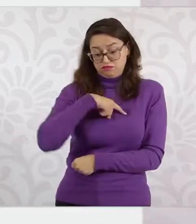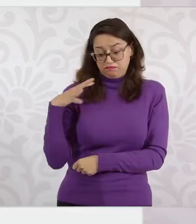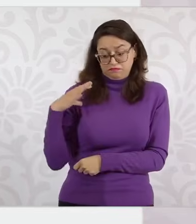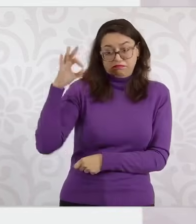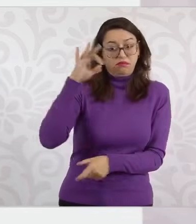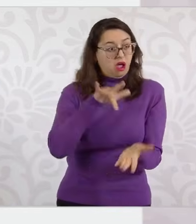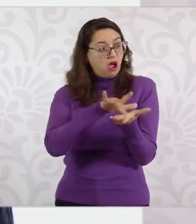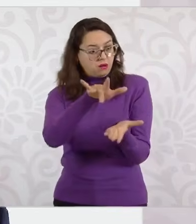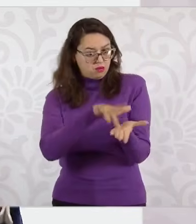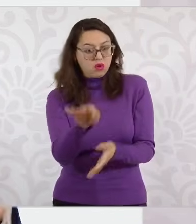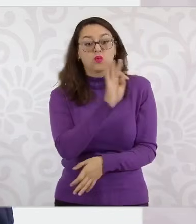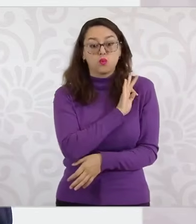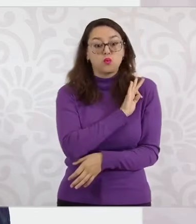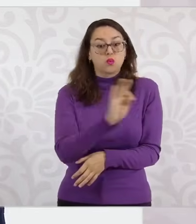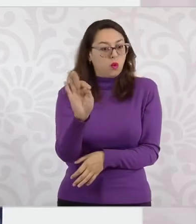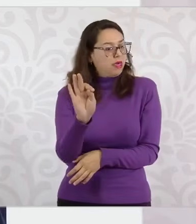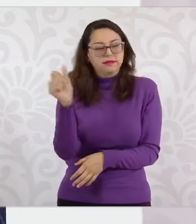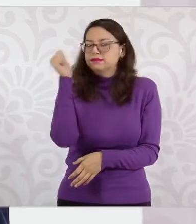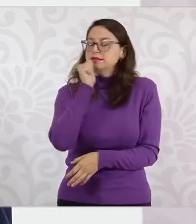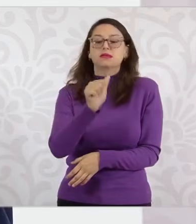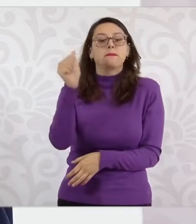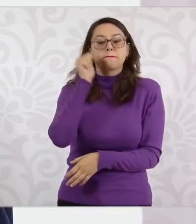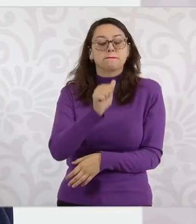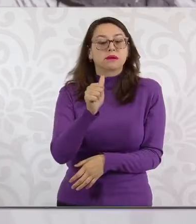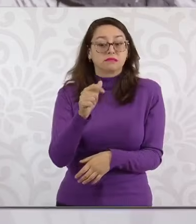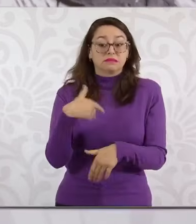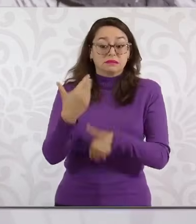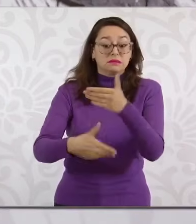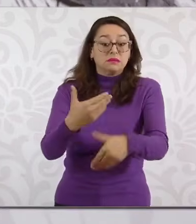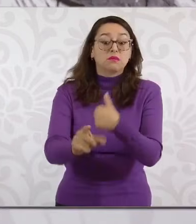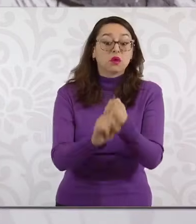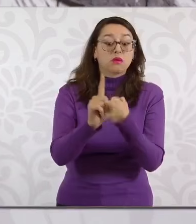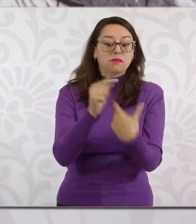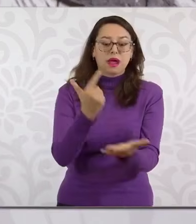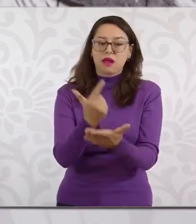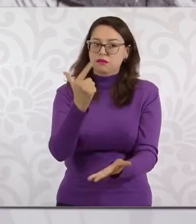que México está ahí siempre presente para evitar pues cualquier conflicto.